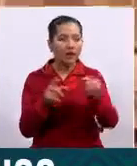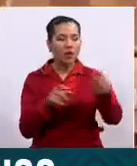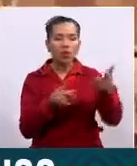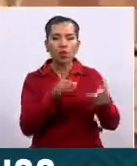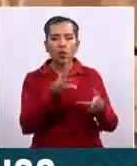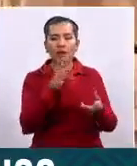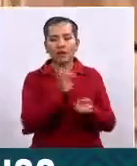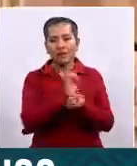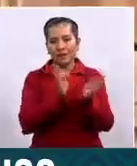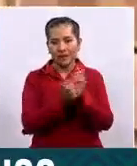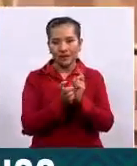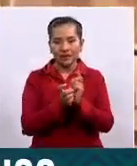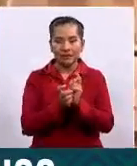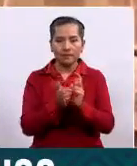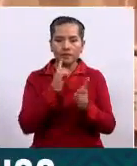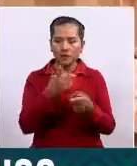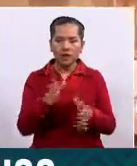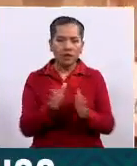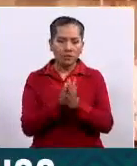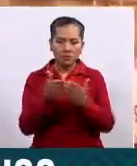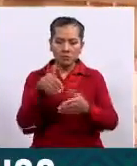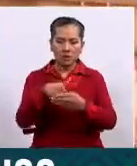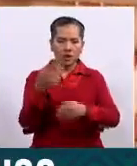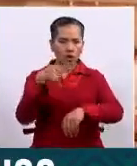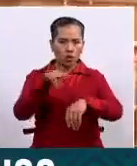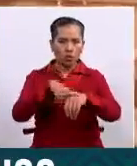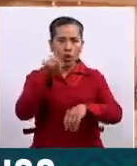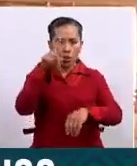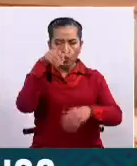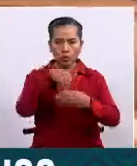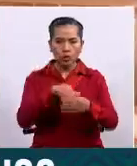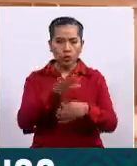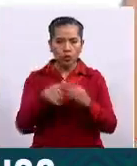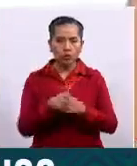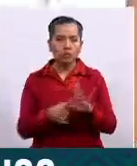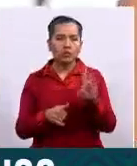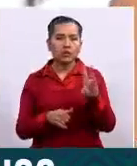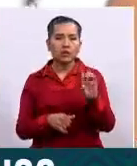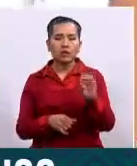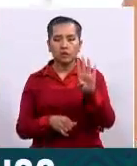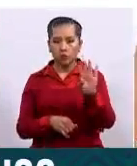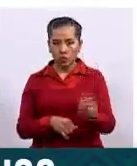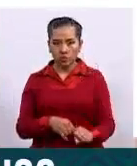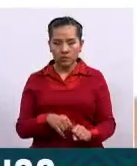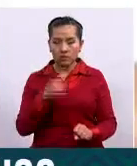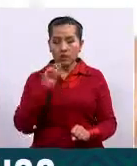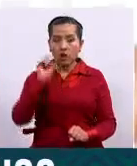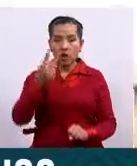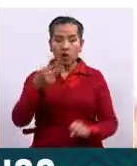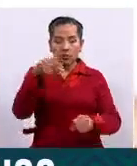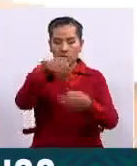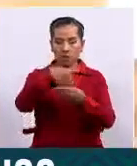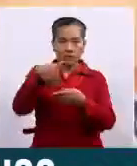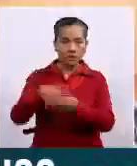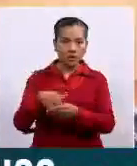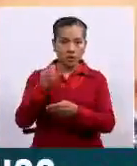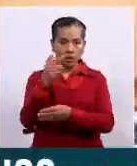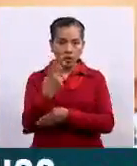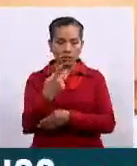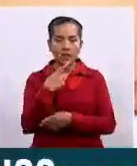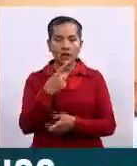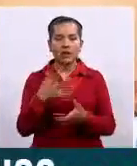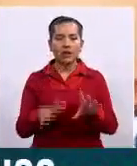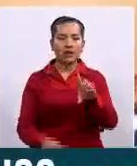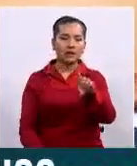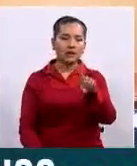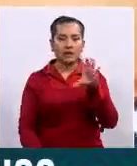reciclado. Billetera así sencilla, le llamamos de un bolsillo, está a 90 bolivianos, y una que es doble, que lleva dos bolsillos, está a